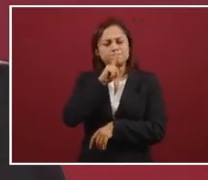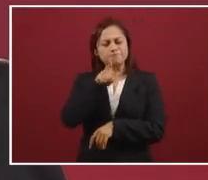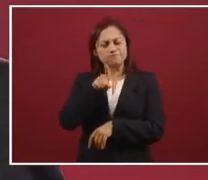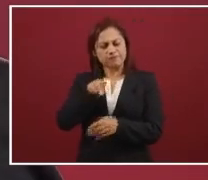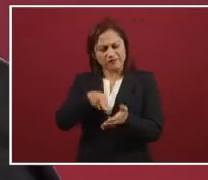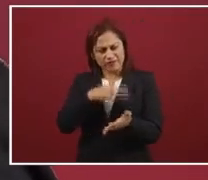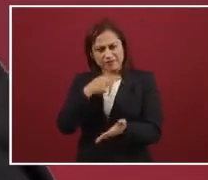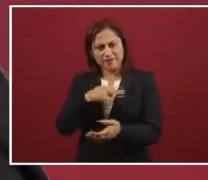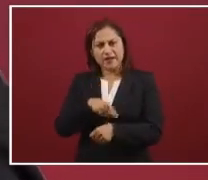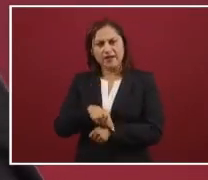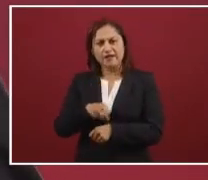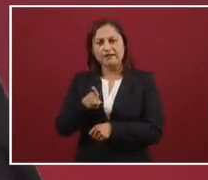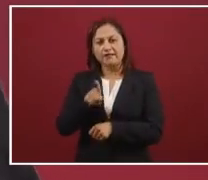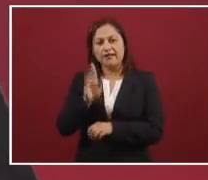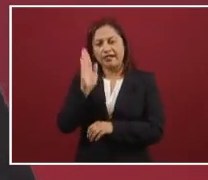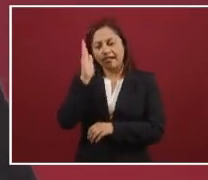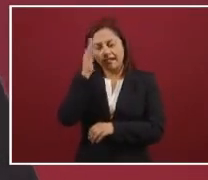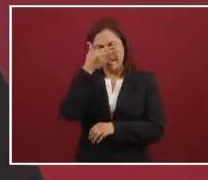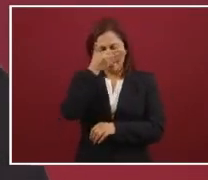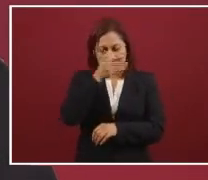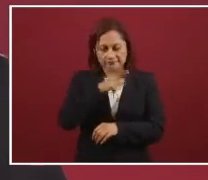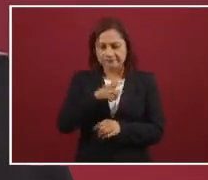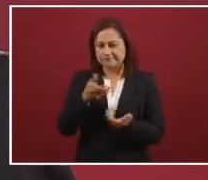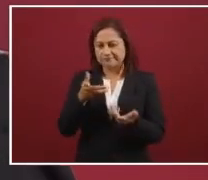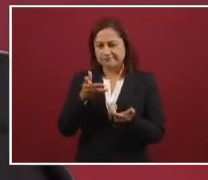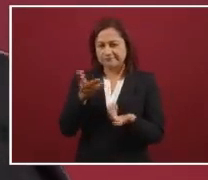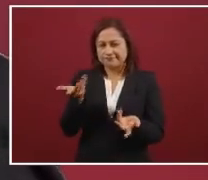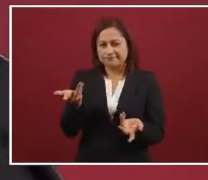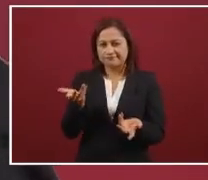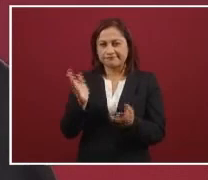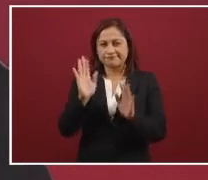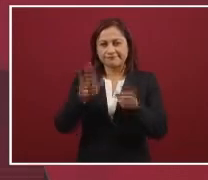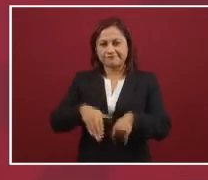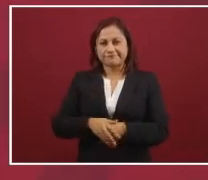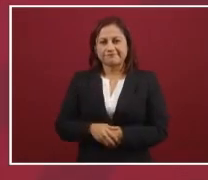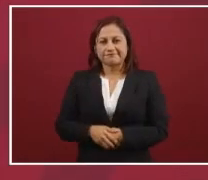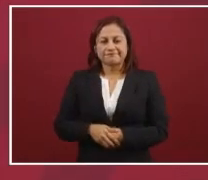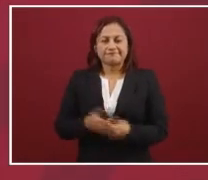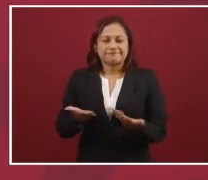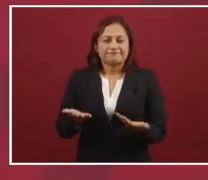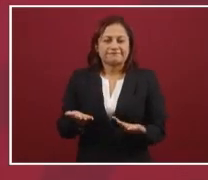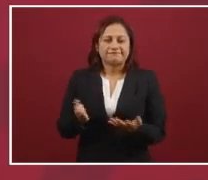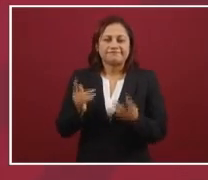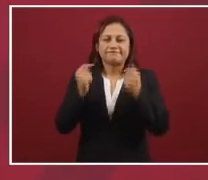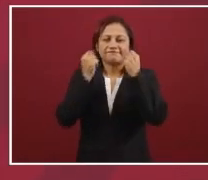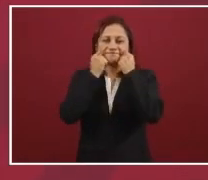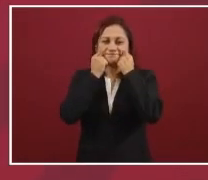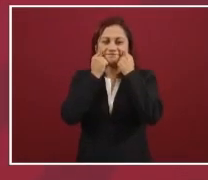hágase de la vista gorda. Total, son unos cuantos